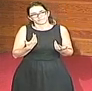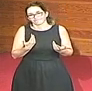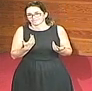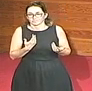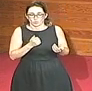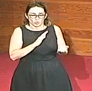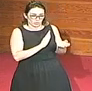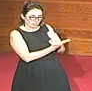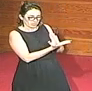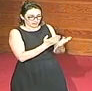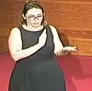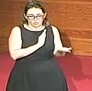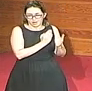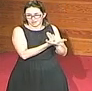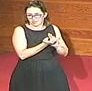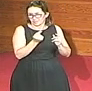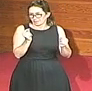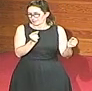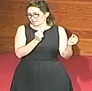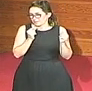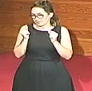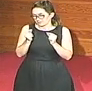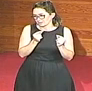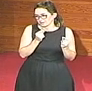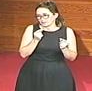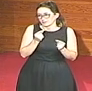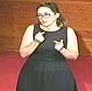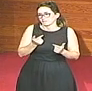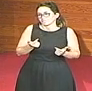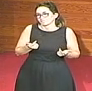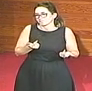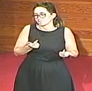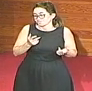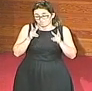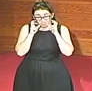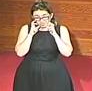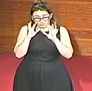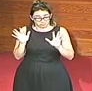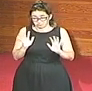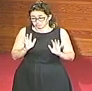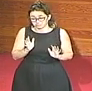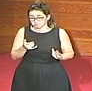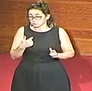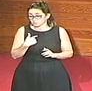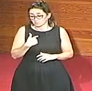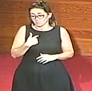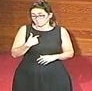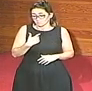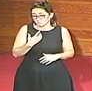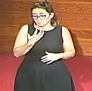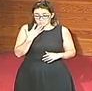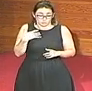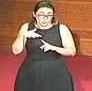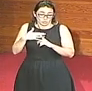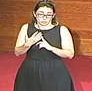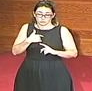bidireccional de debate, ¿no? y de enriquecimiento. Es terrible. Lo que pasa es que yo, cuando me plantean